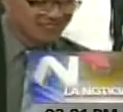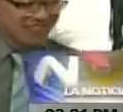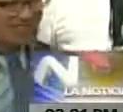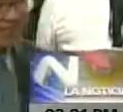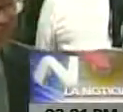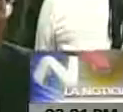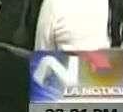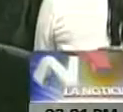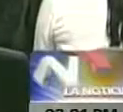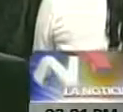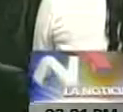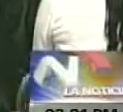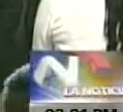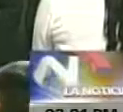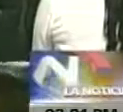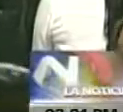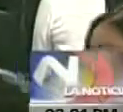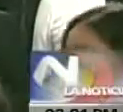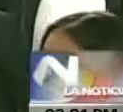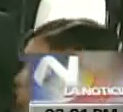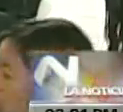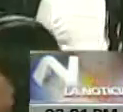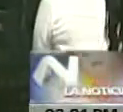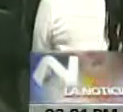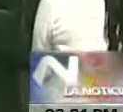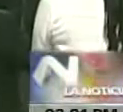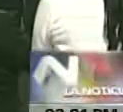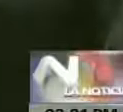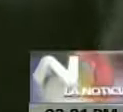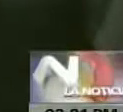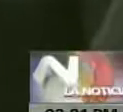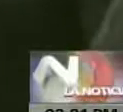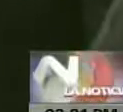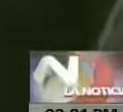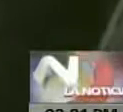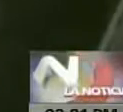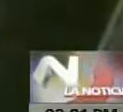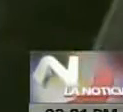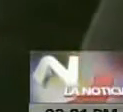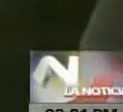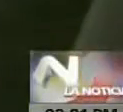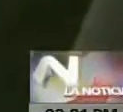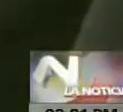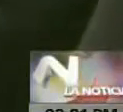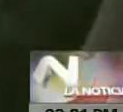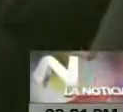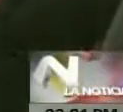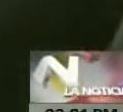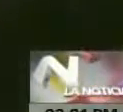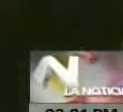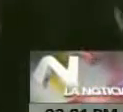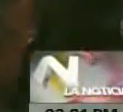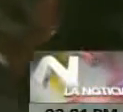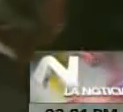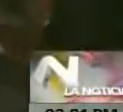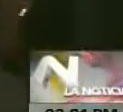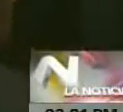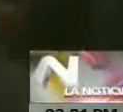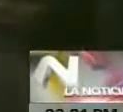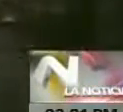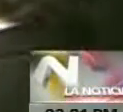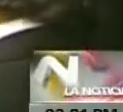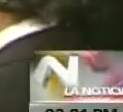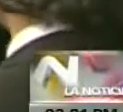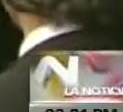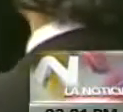pequeños mineros que decidan trabajar en conjunto en esta zona del arco minero del Orinoco. Con estas